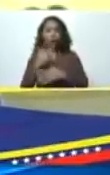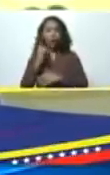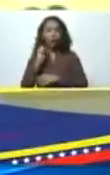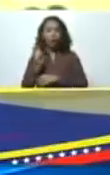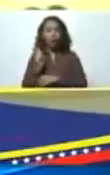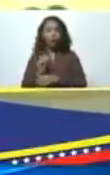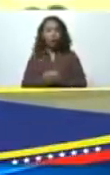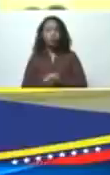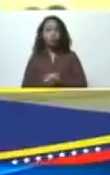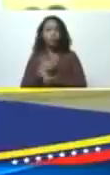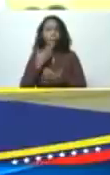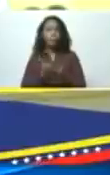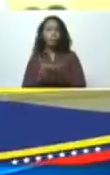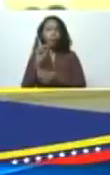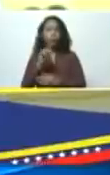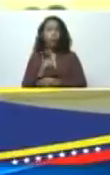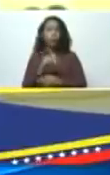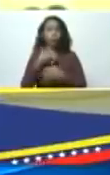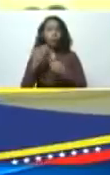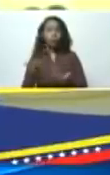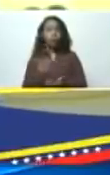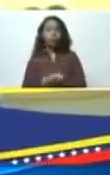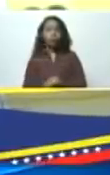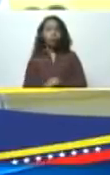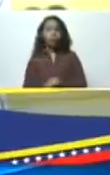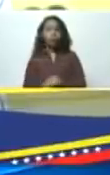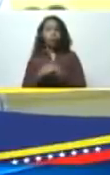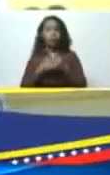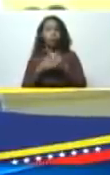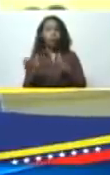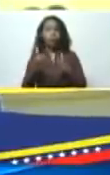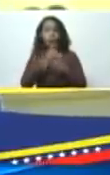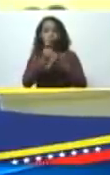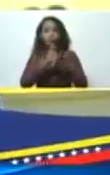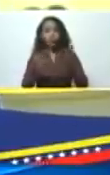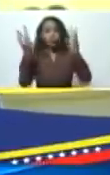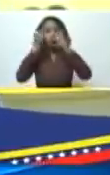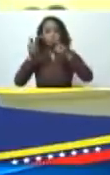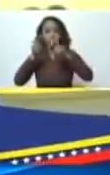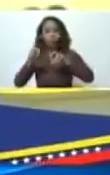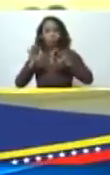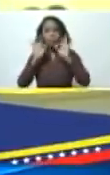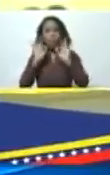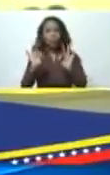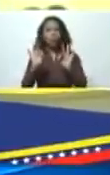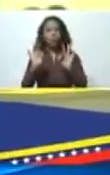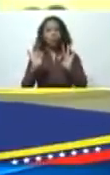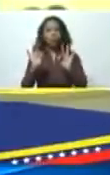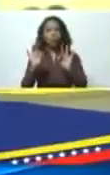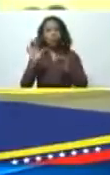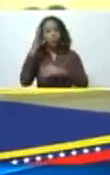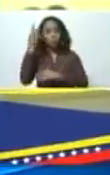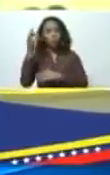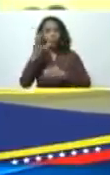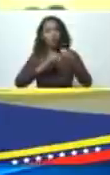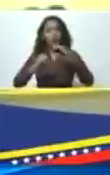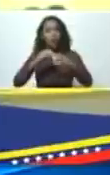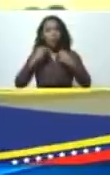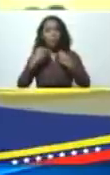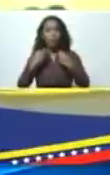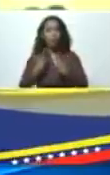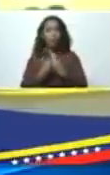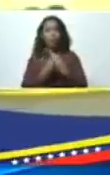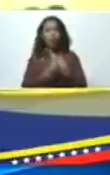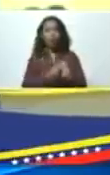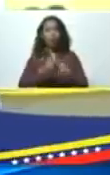financiamiento. Han pedido también que se aperture una línea de investigación específica del Consejo Científico para acompañarlos